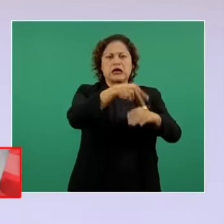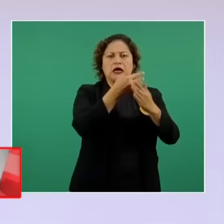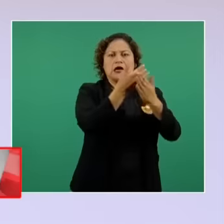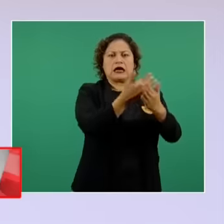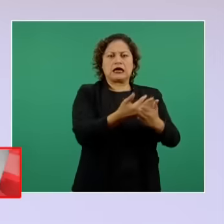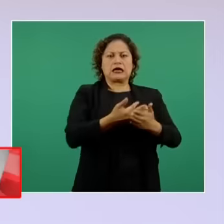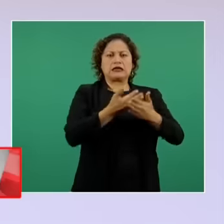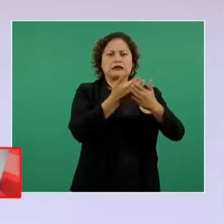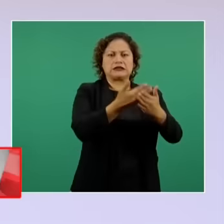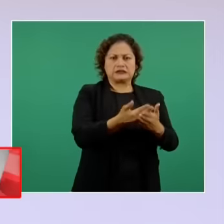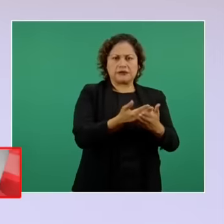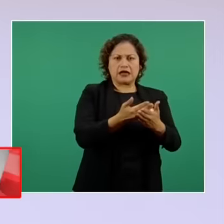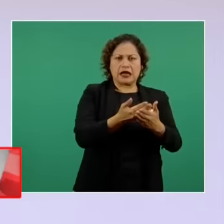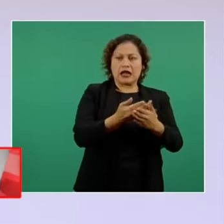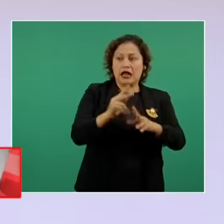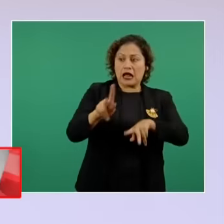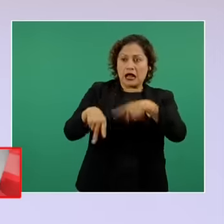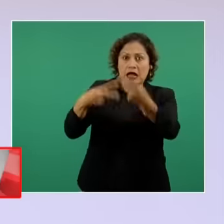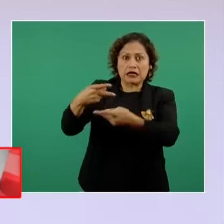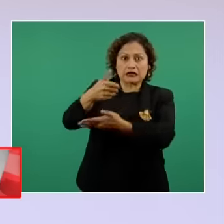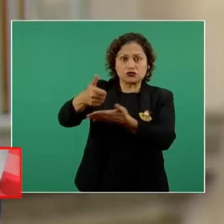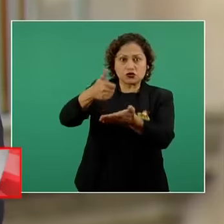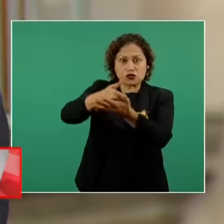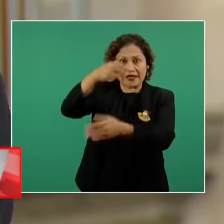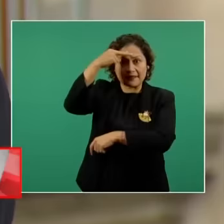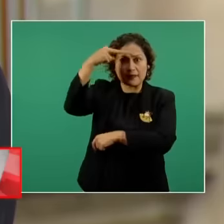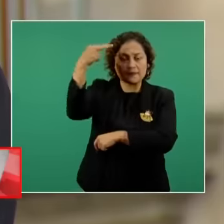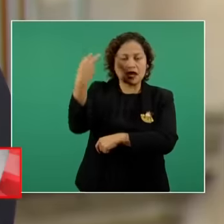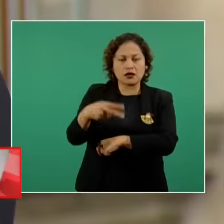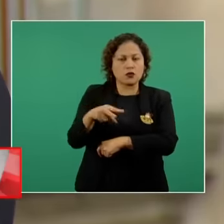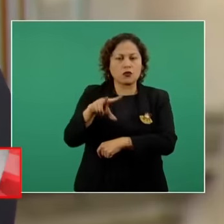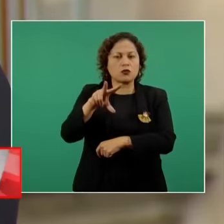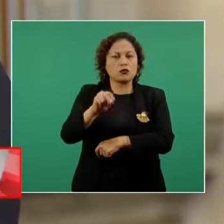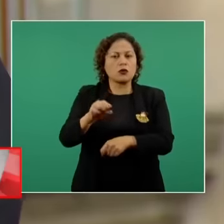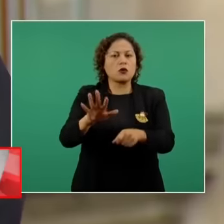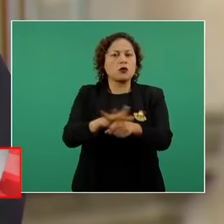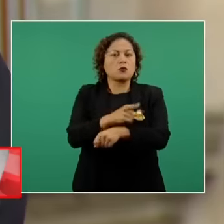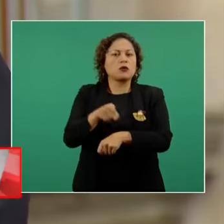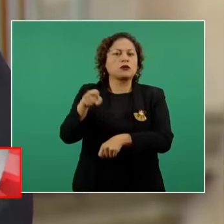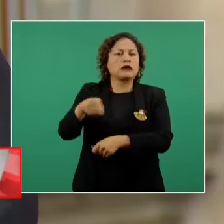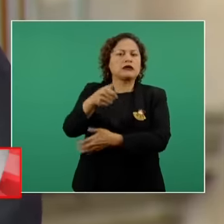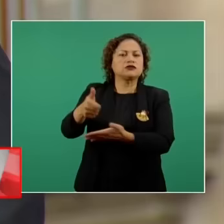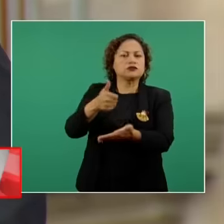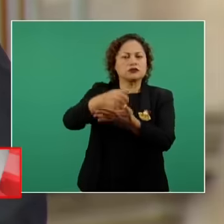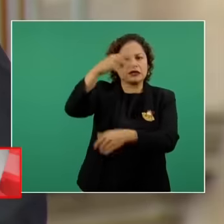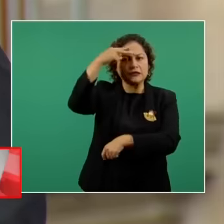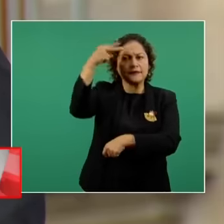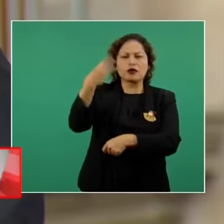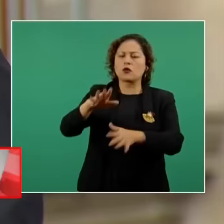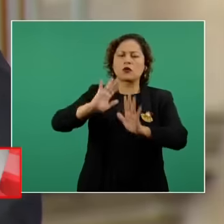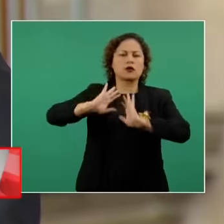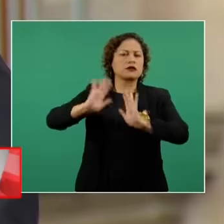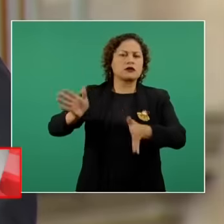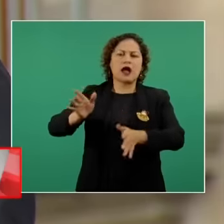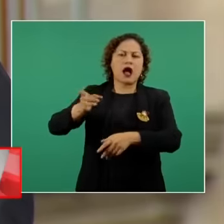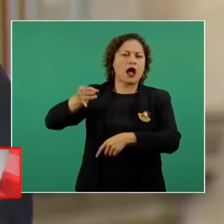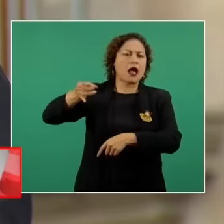México, que estaba prácticamente rendida.